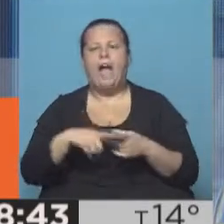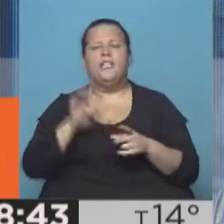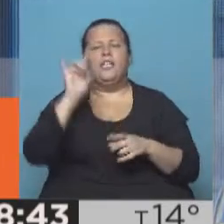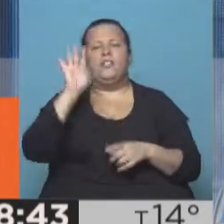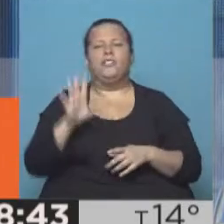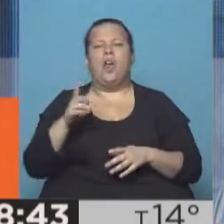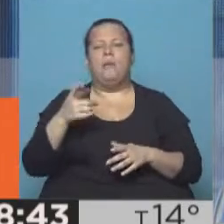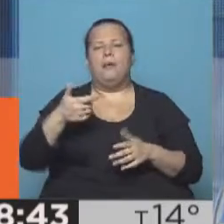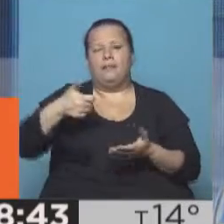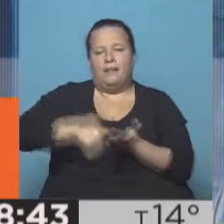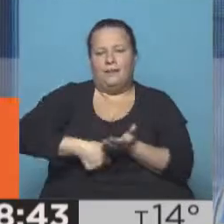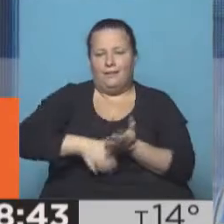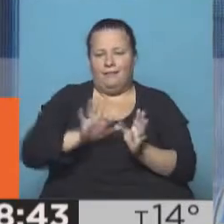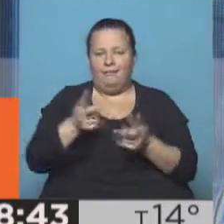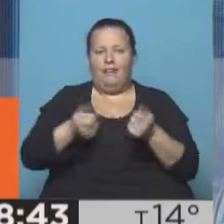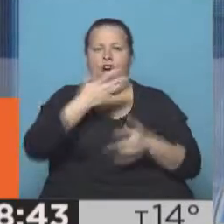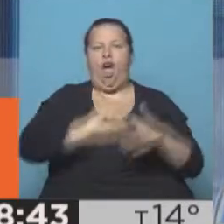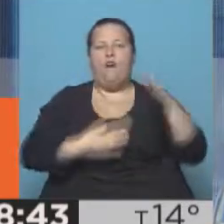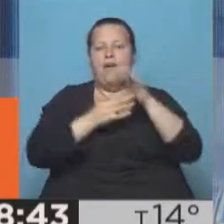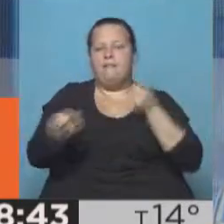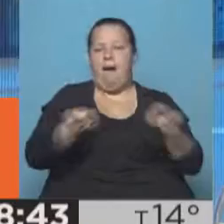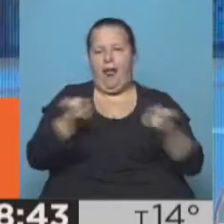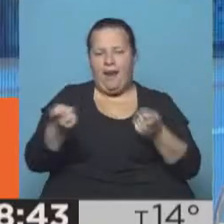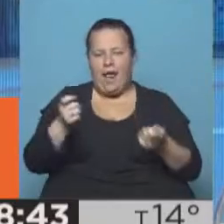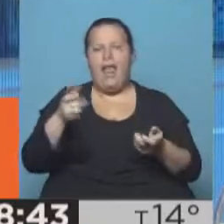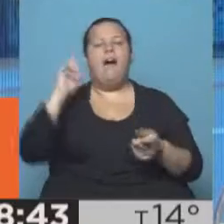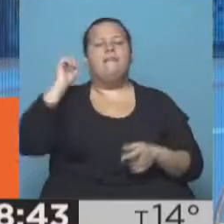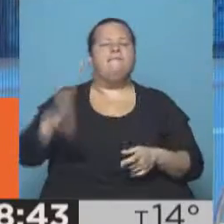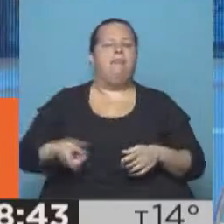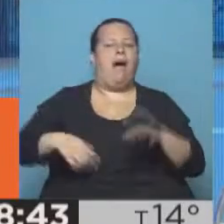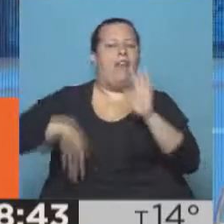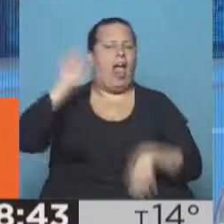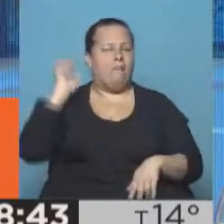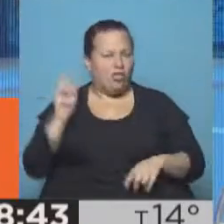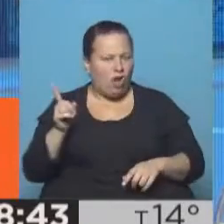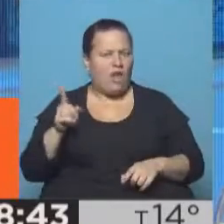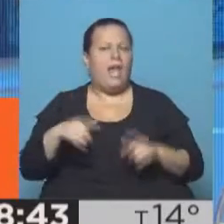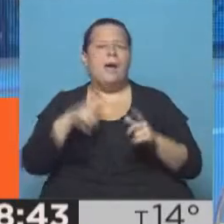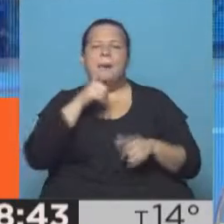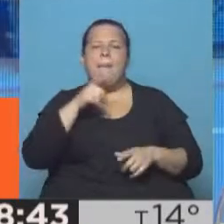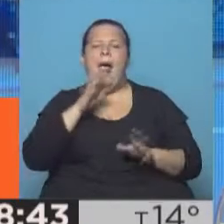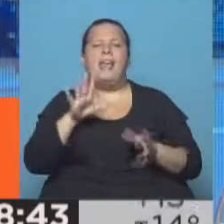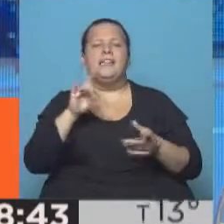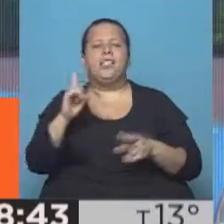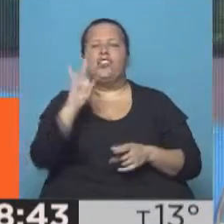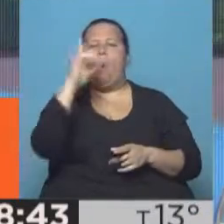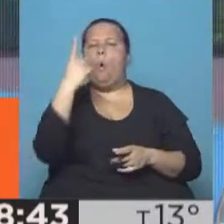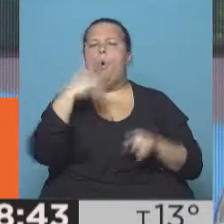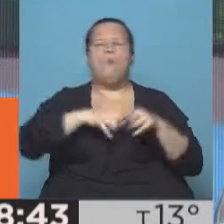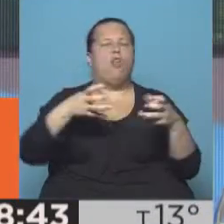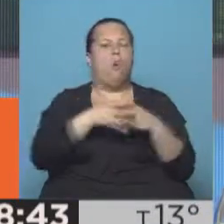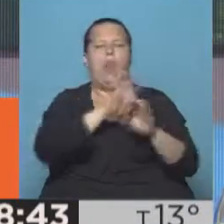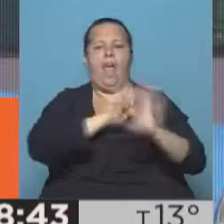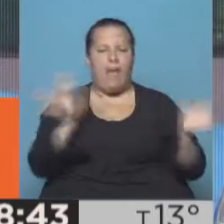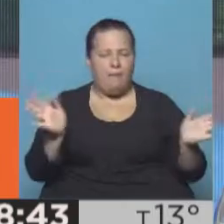funcionaba control remoto del Poder Ejecutivo, porque se imponía la mayoría, porque parecía que había un solo color